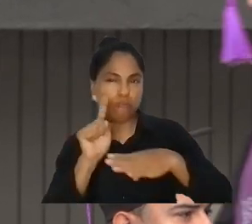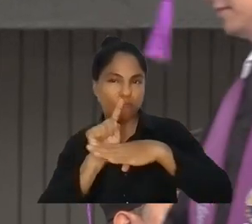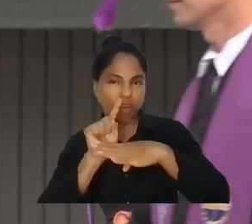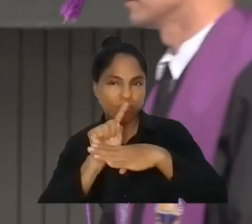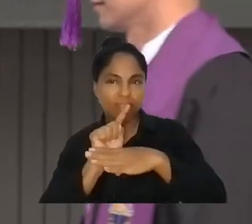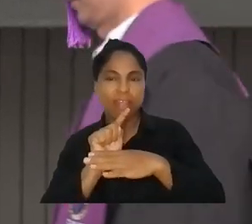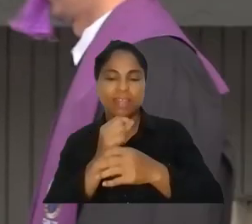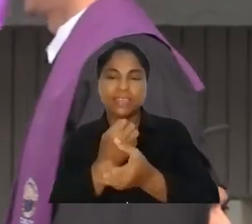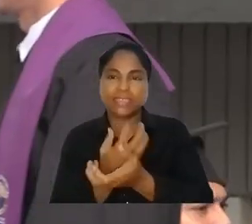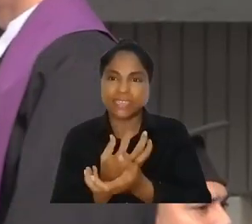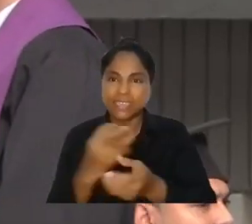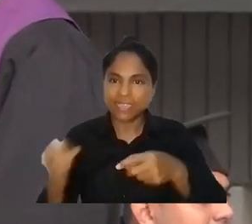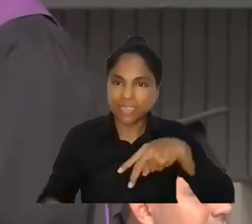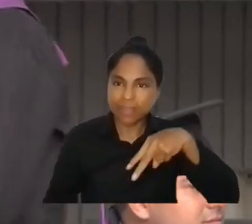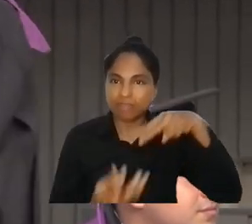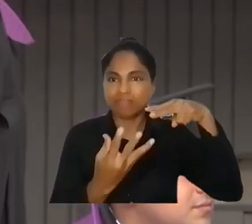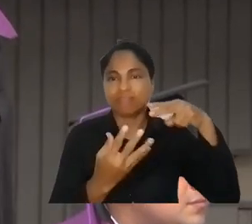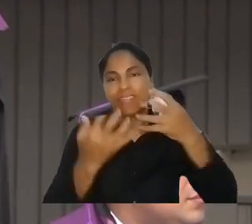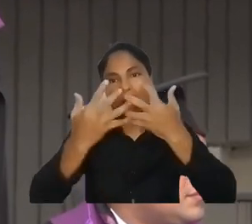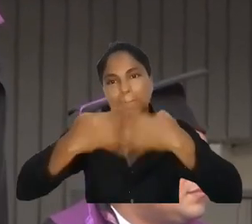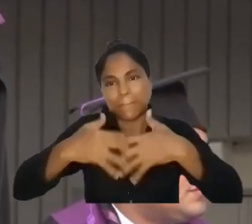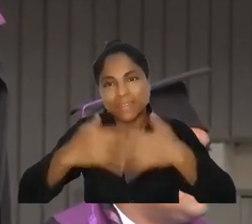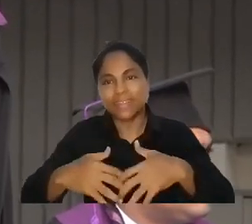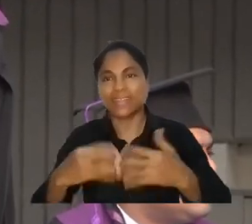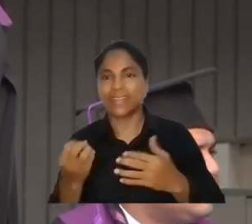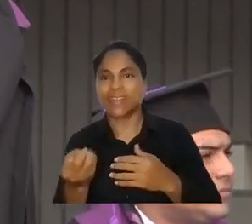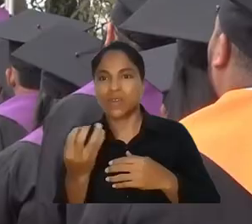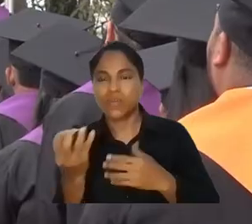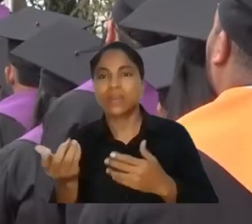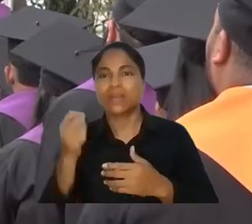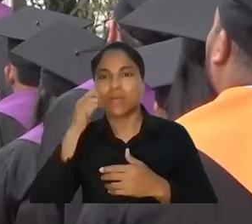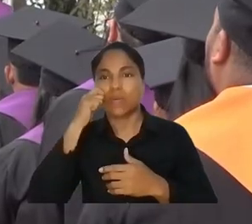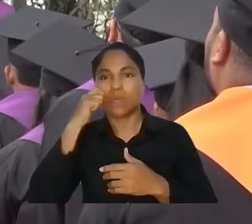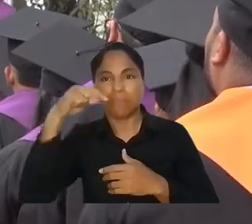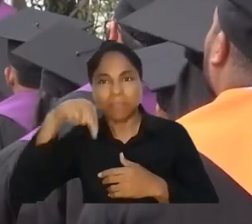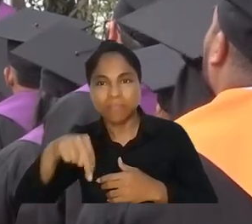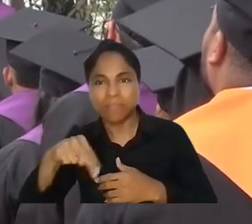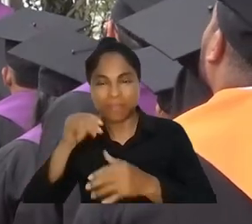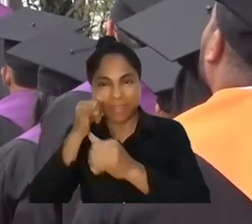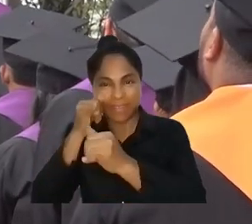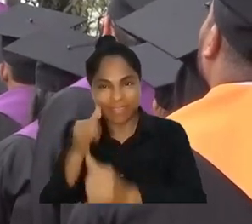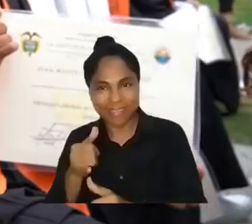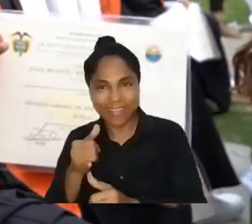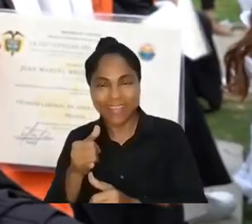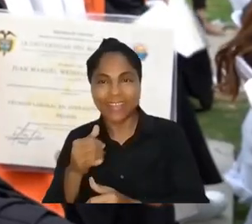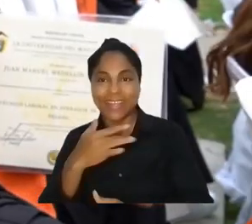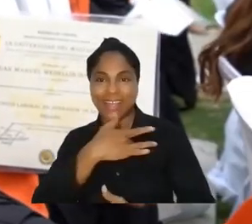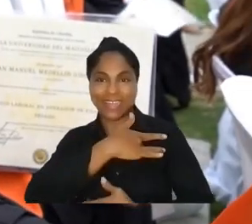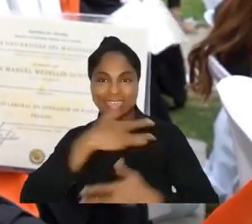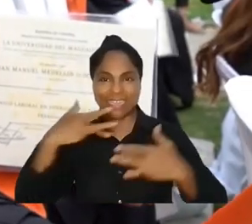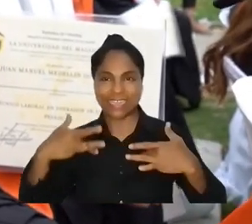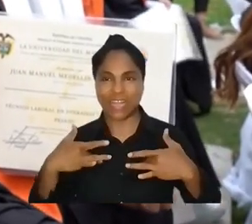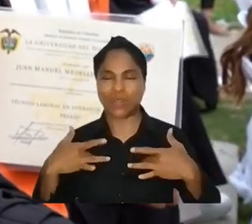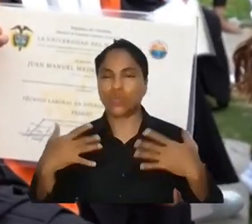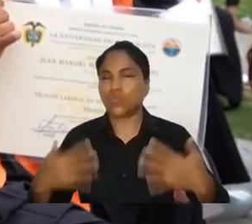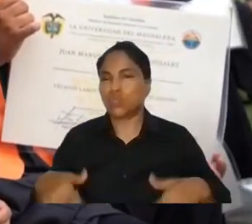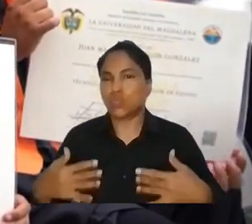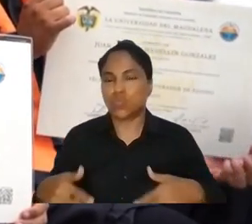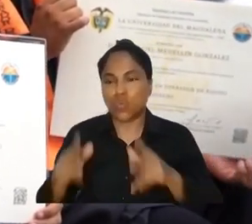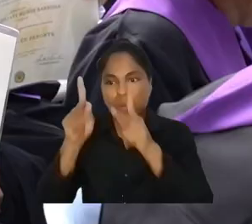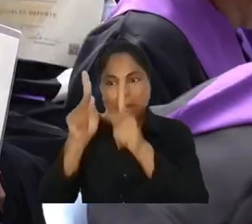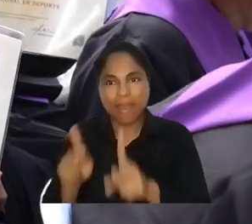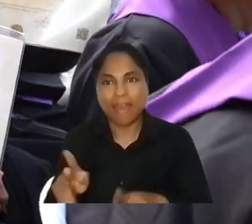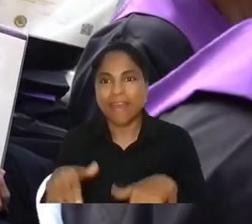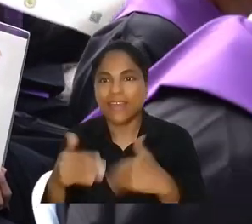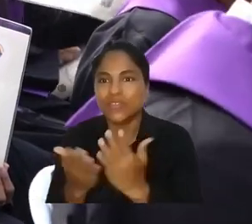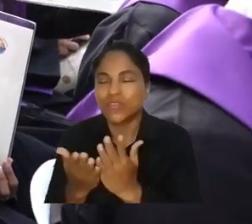programas académicos adscritos a las facultades de Ciencias de la Educación, Ciencias Empresariales y Económicas, Humanidades, Ingeniería y Ciencias de la